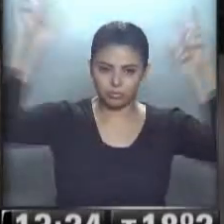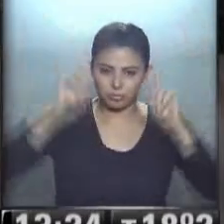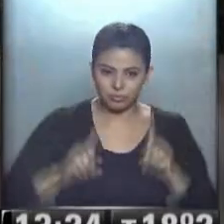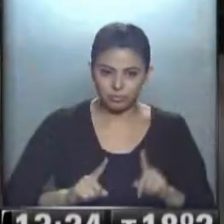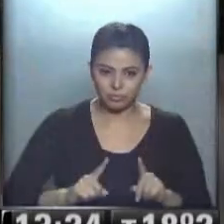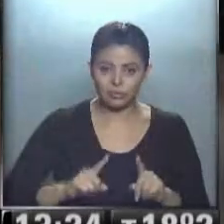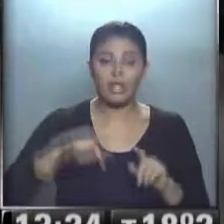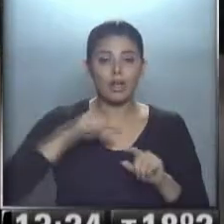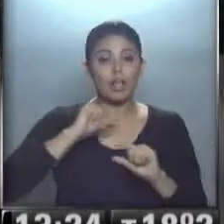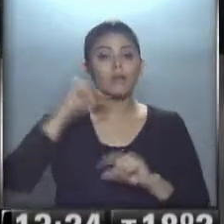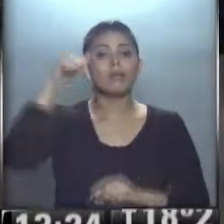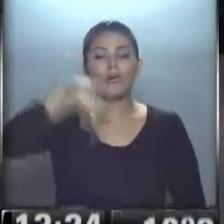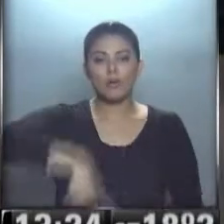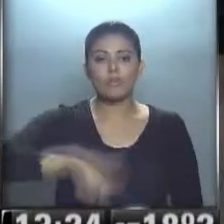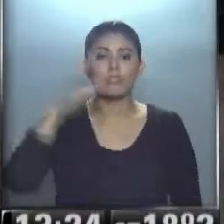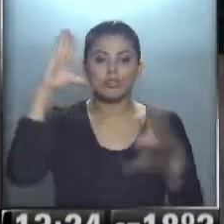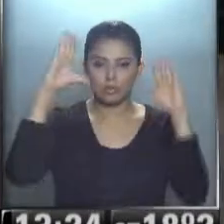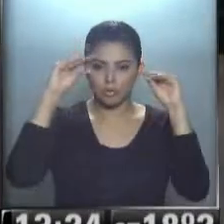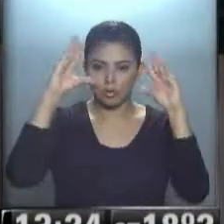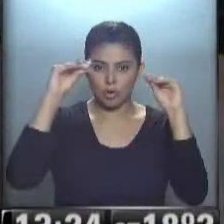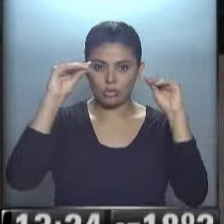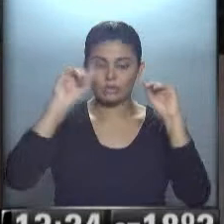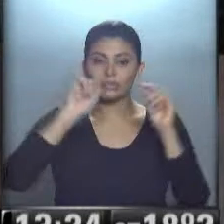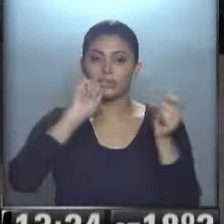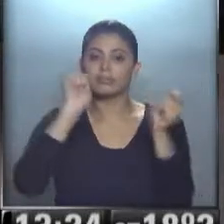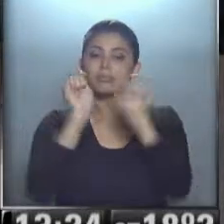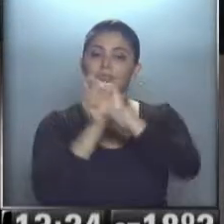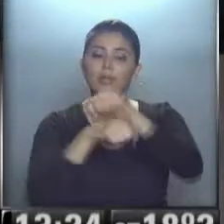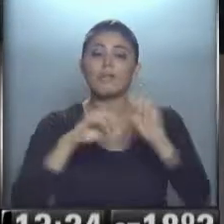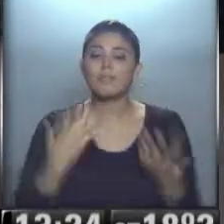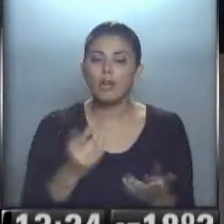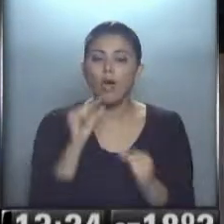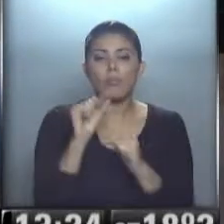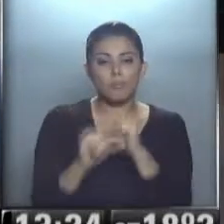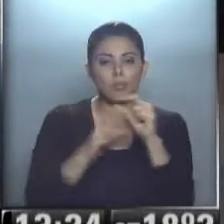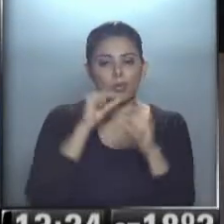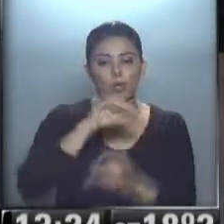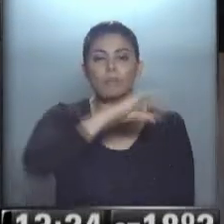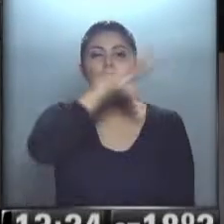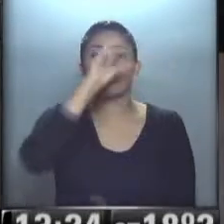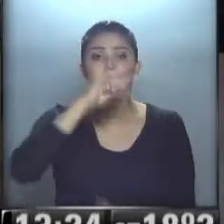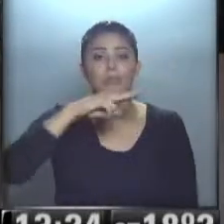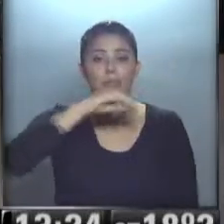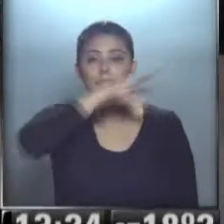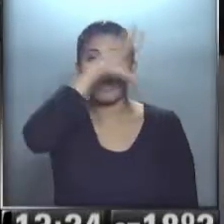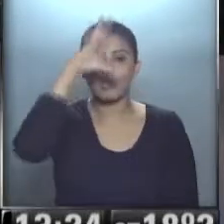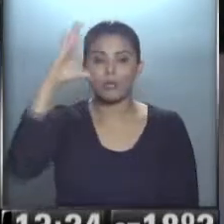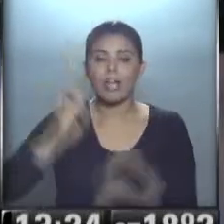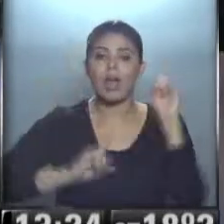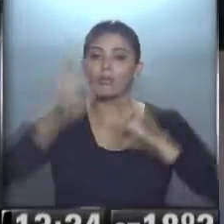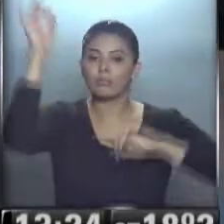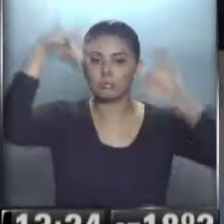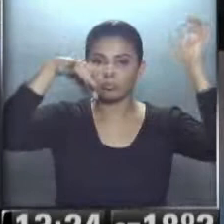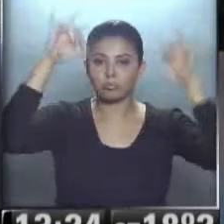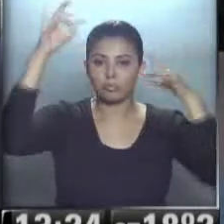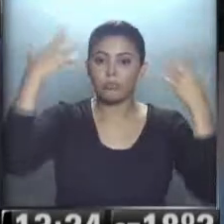La tendencia a partir de esta noche misma es a ir mejorando muy despacito. En la madrugada del viernes algunas gotitas son